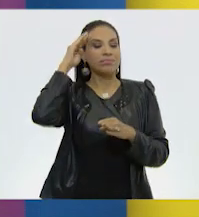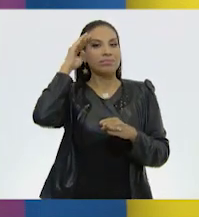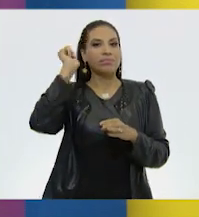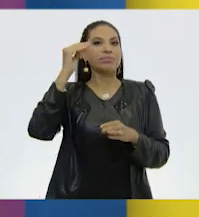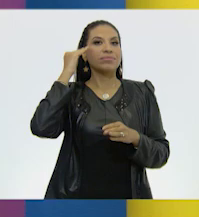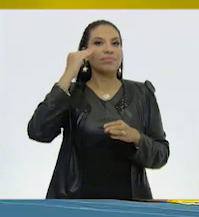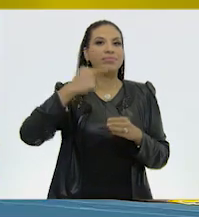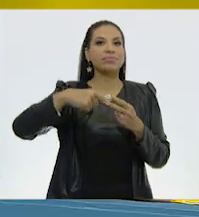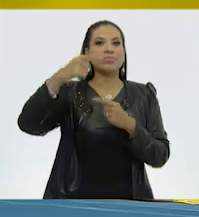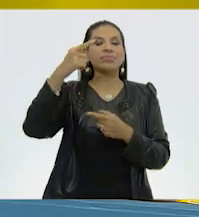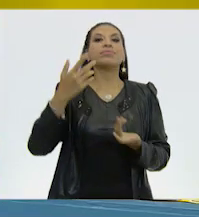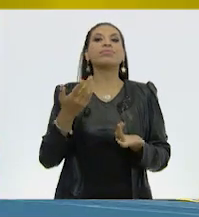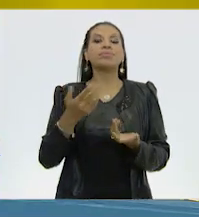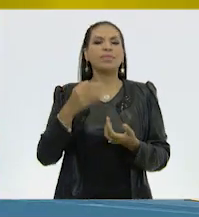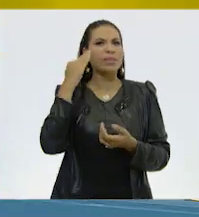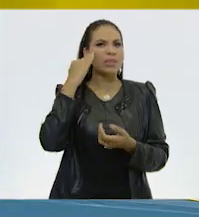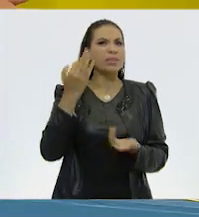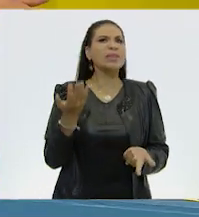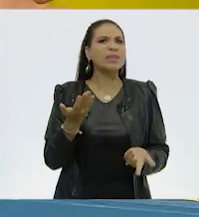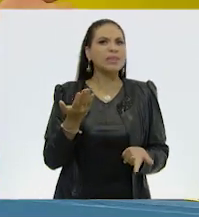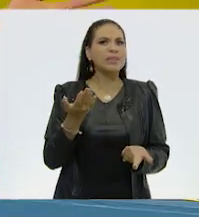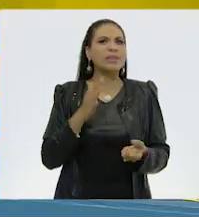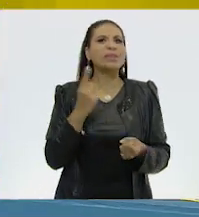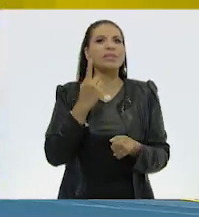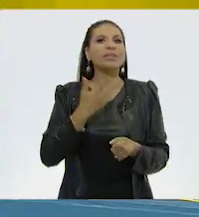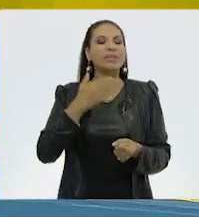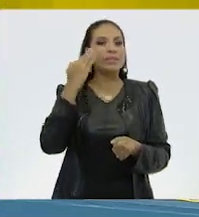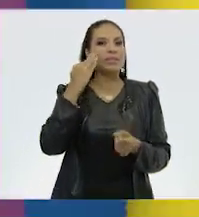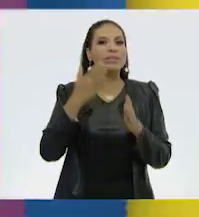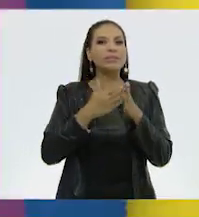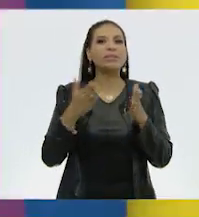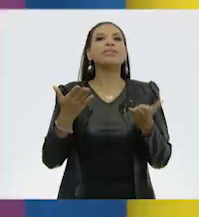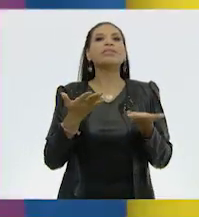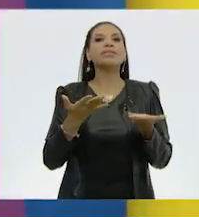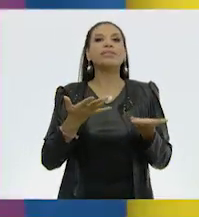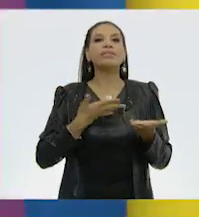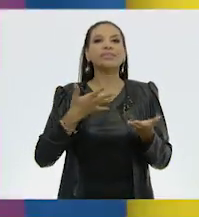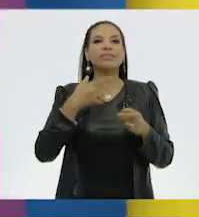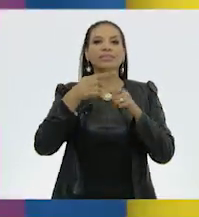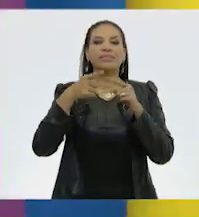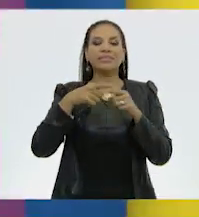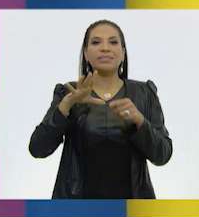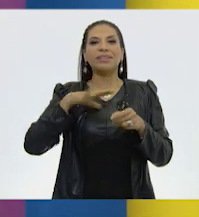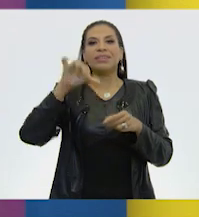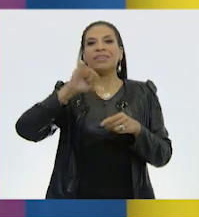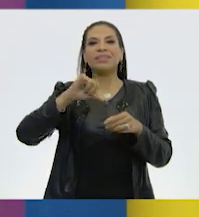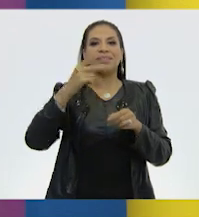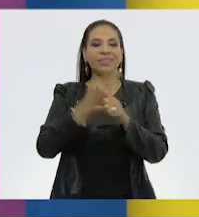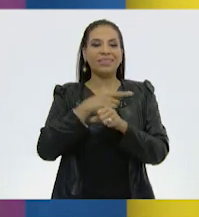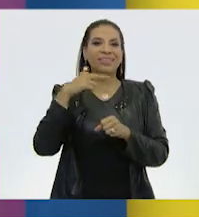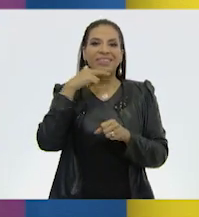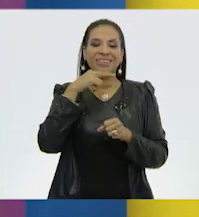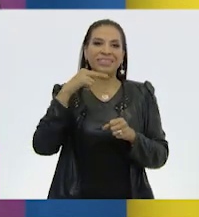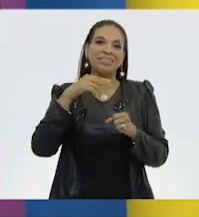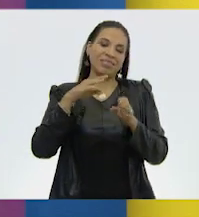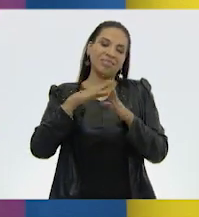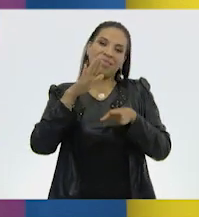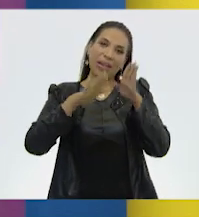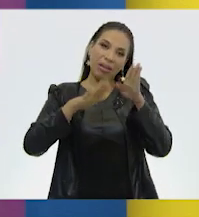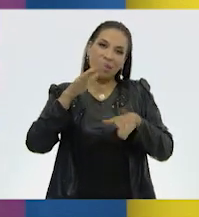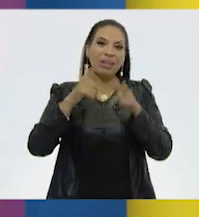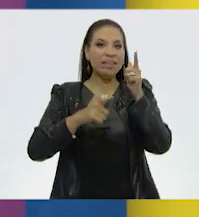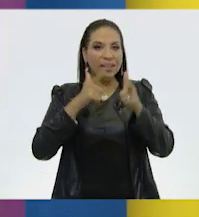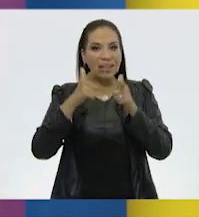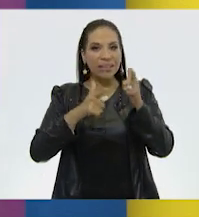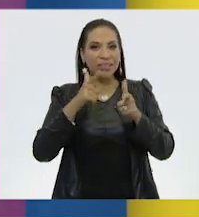tiempo. ¿En el tiempo? ¿Qué tiene el tiempo? Pues, ¿qué pasa? Y a veces pasa muy lento y otras veces